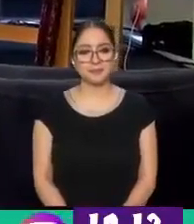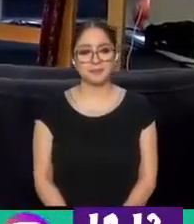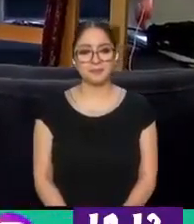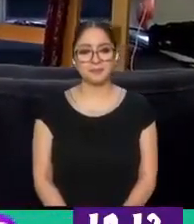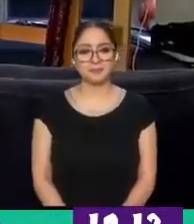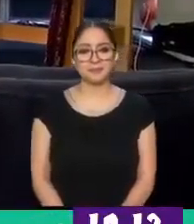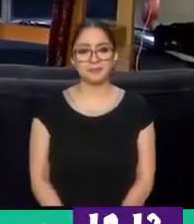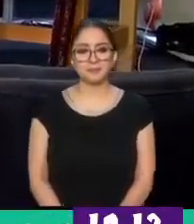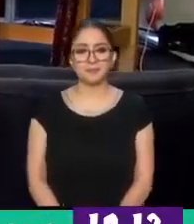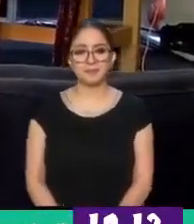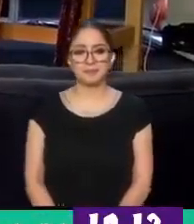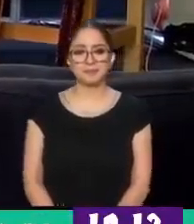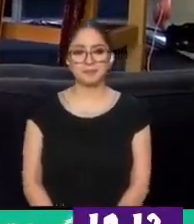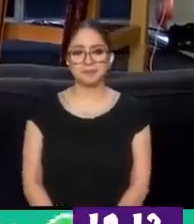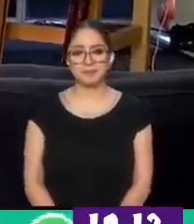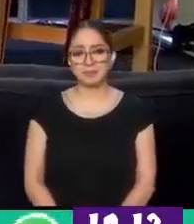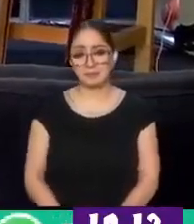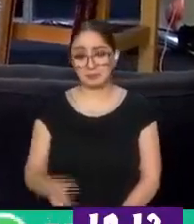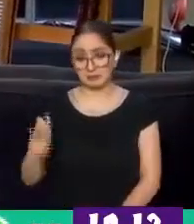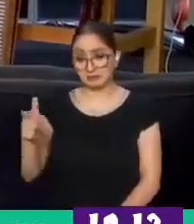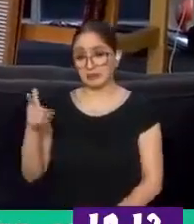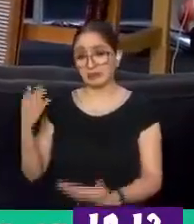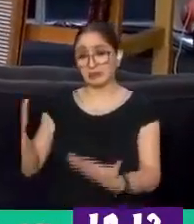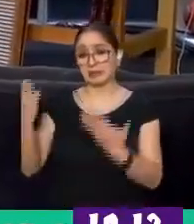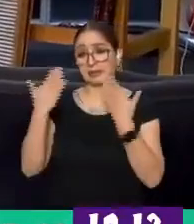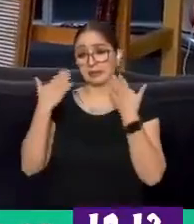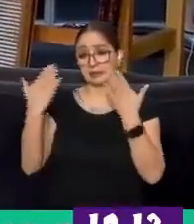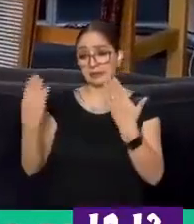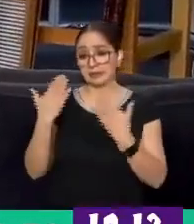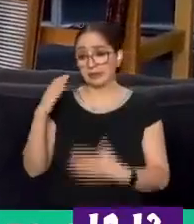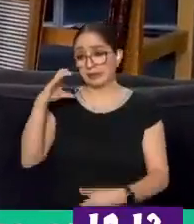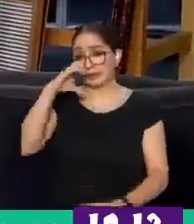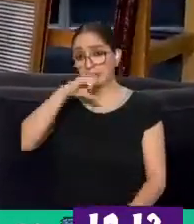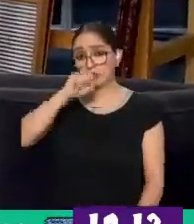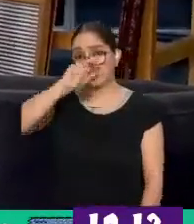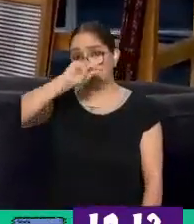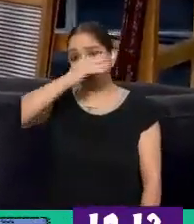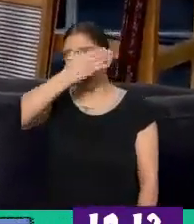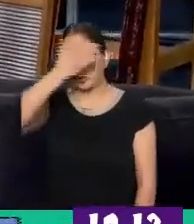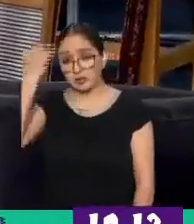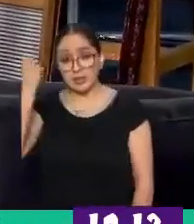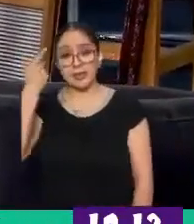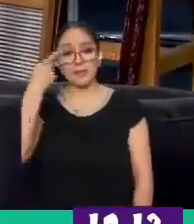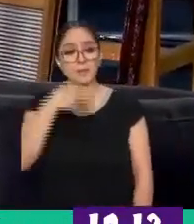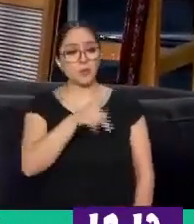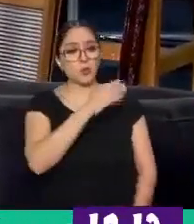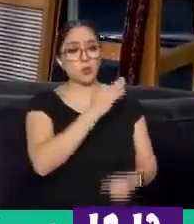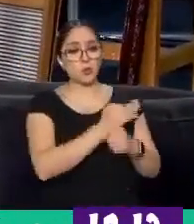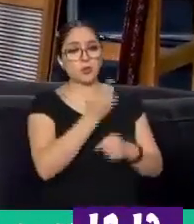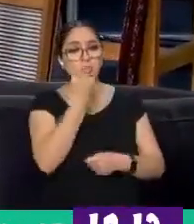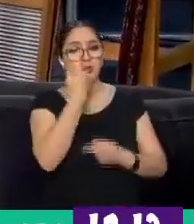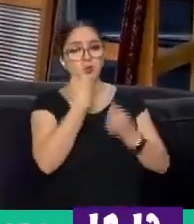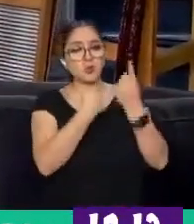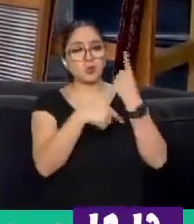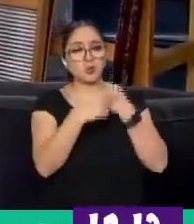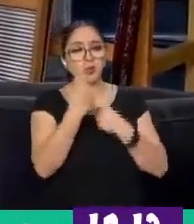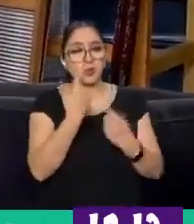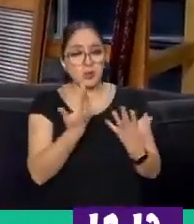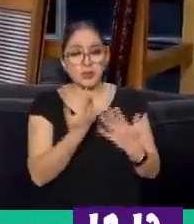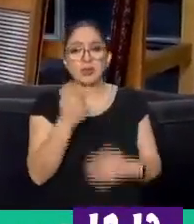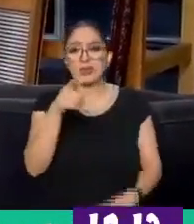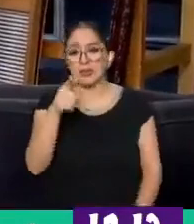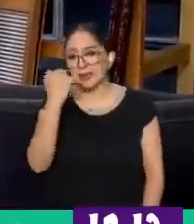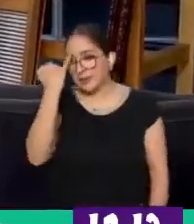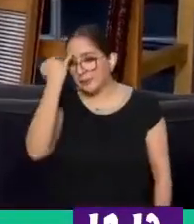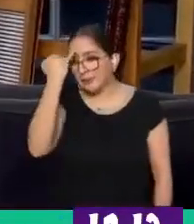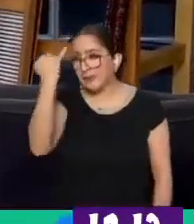No sé si tiene mucho calor o ya está llorando de lo que nos va a decir del glutamato. Señora, está en Durango, imagínese usted el